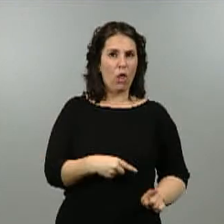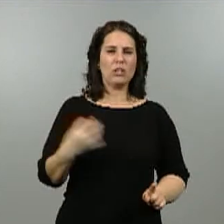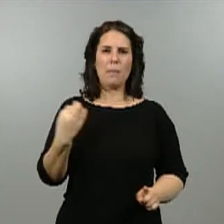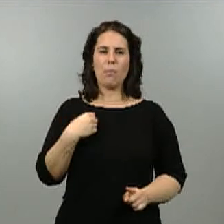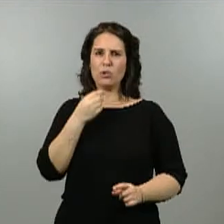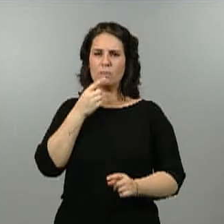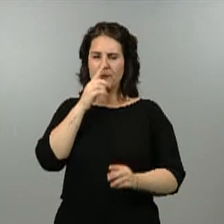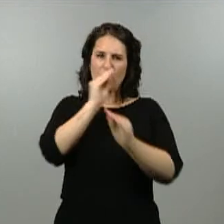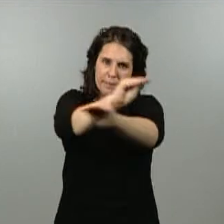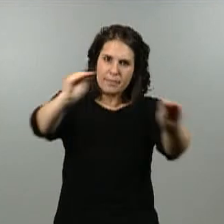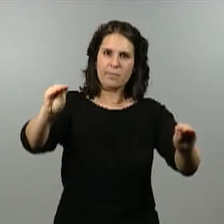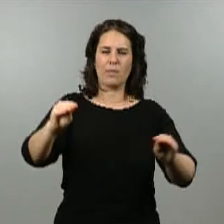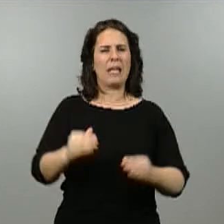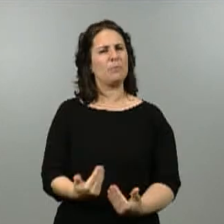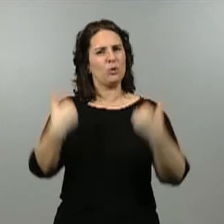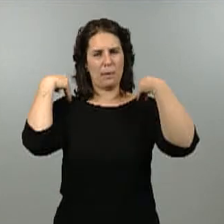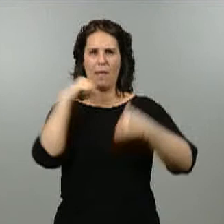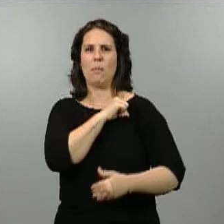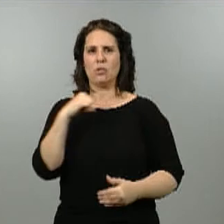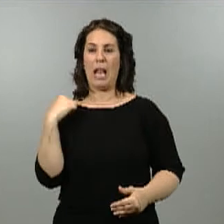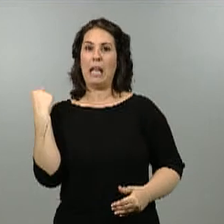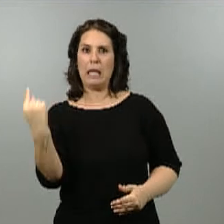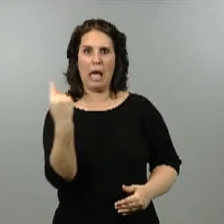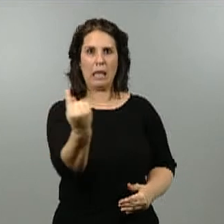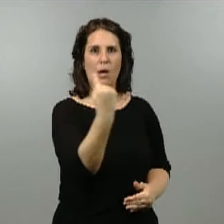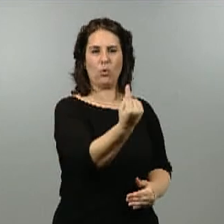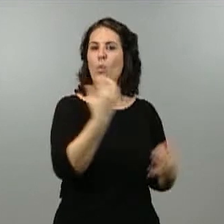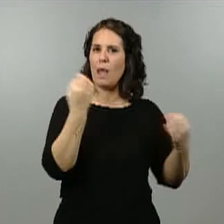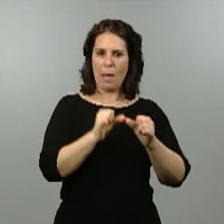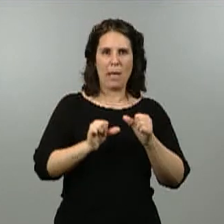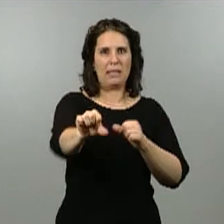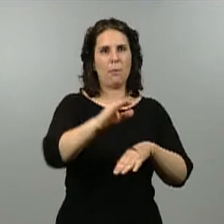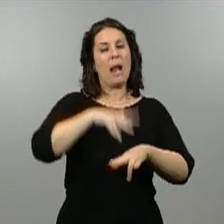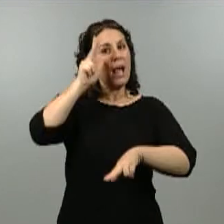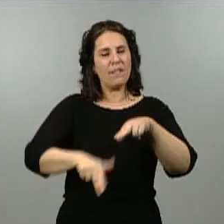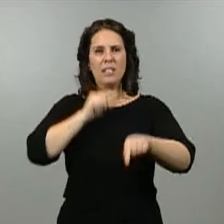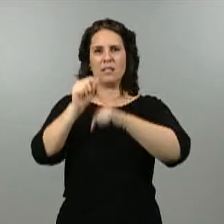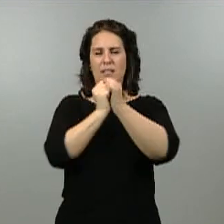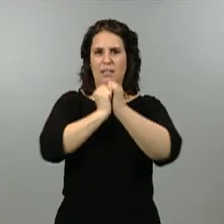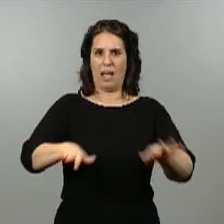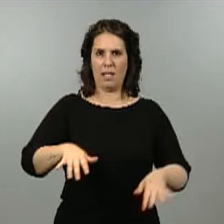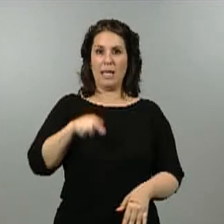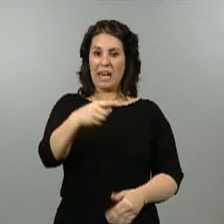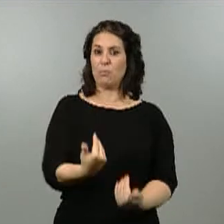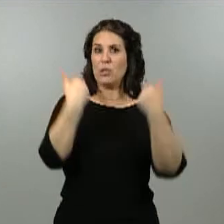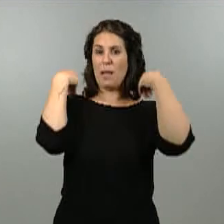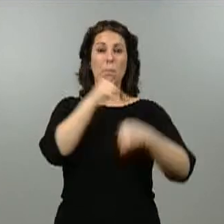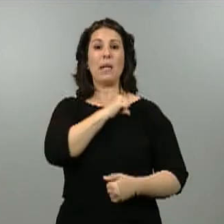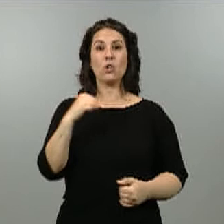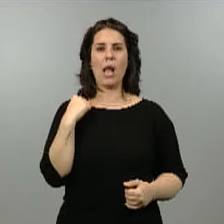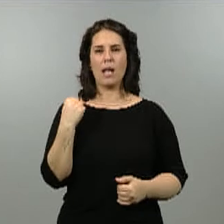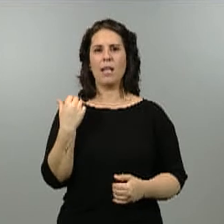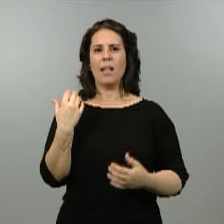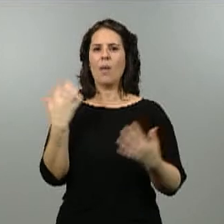personal que a partir de ahora vamos a tener que tener para evitar los contagios. Y esa responsabilidad personal se tiene que entender a todos los niveles sociales,